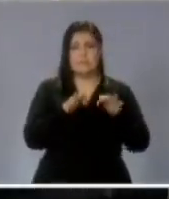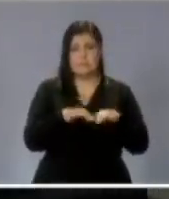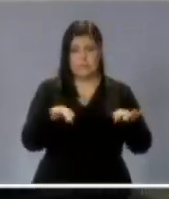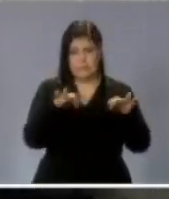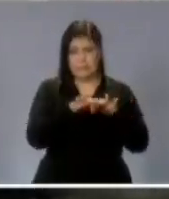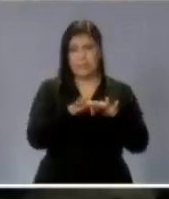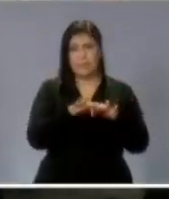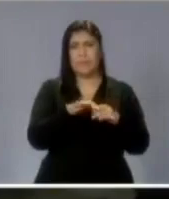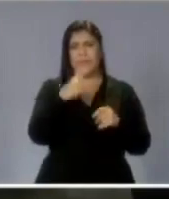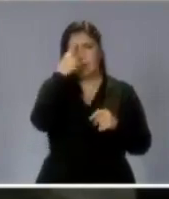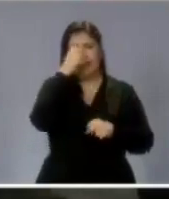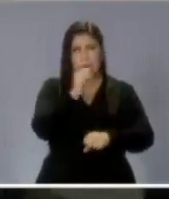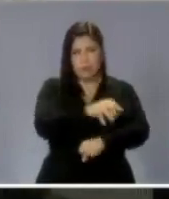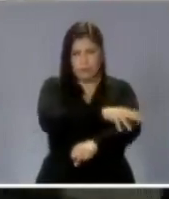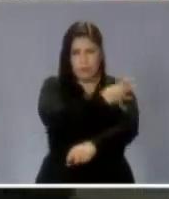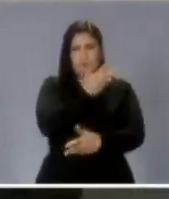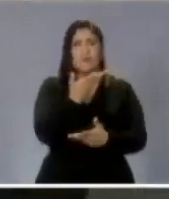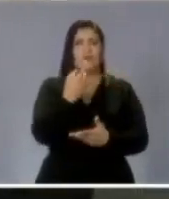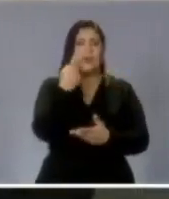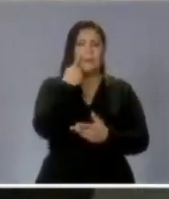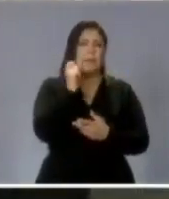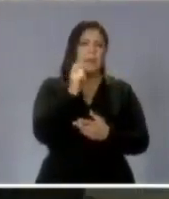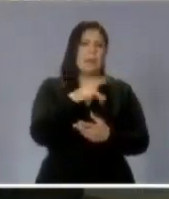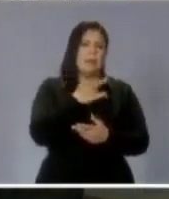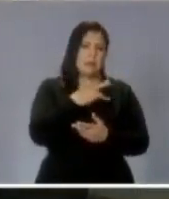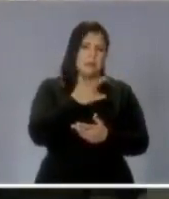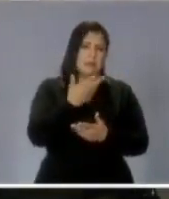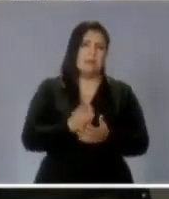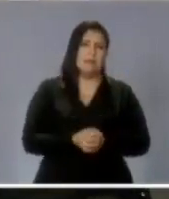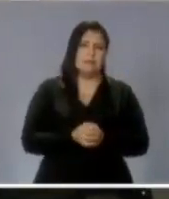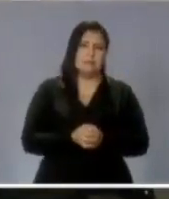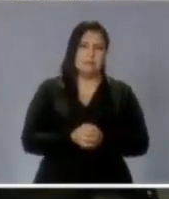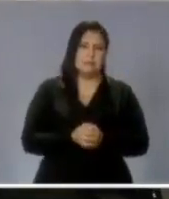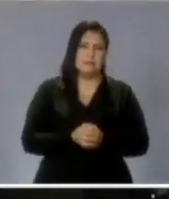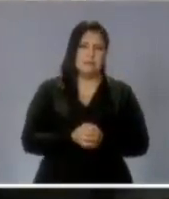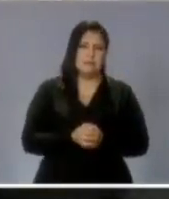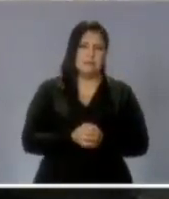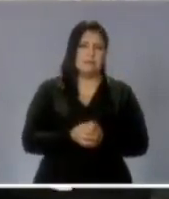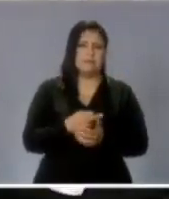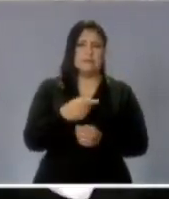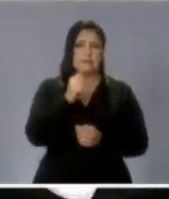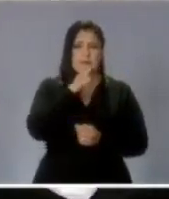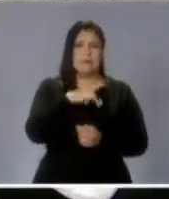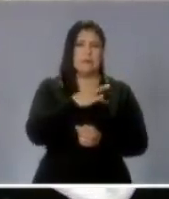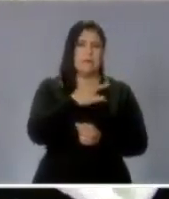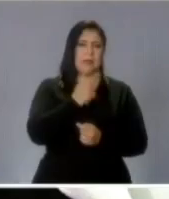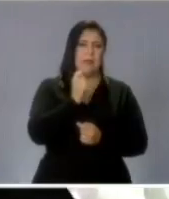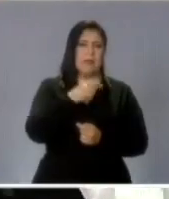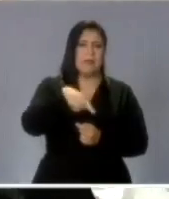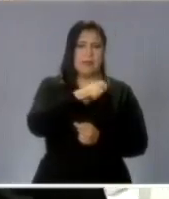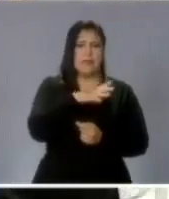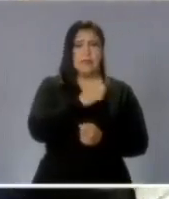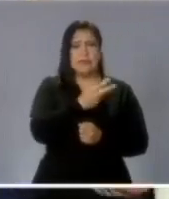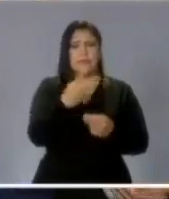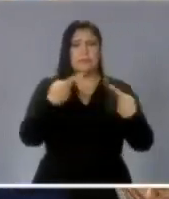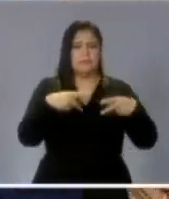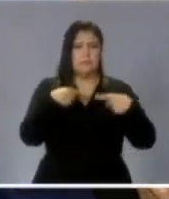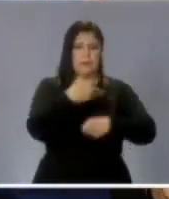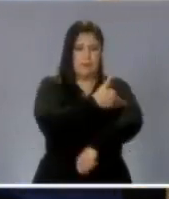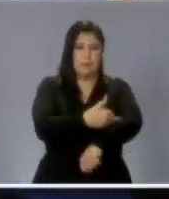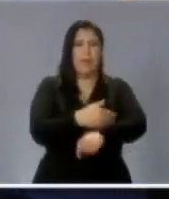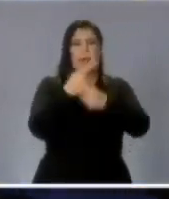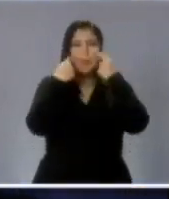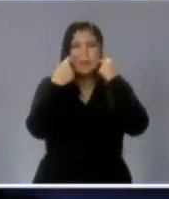las emociones ya se vería en ese momento conmovido el presidente tengo lágrimas entre la audiencia principalmente de su